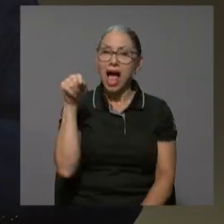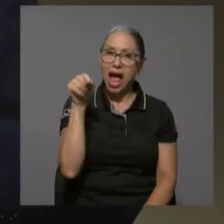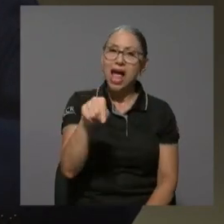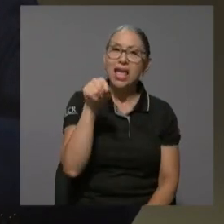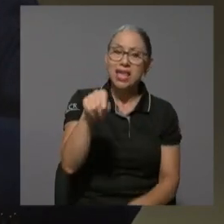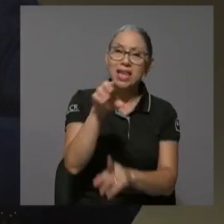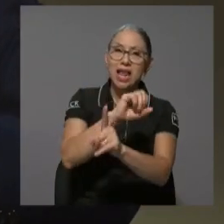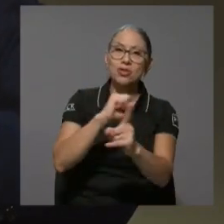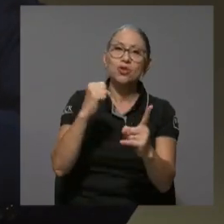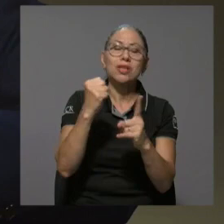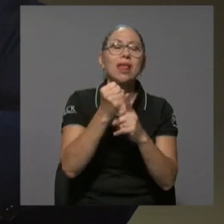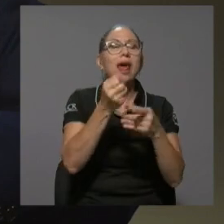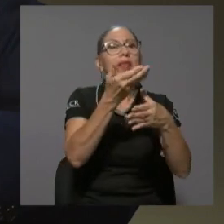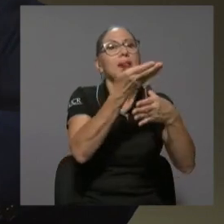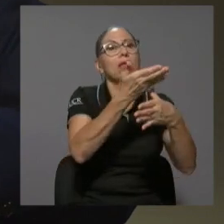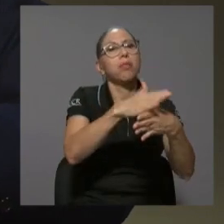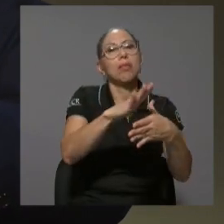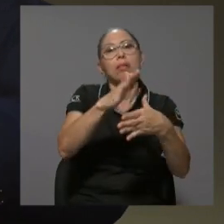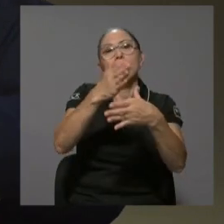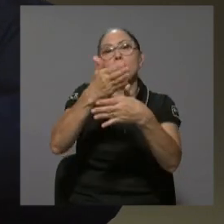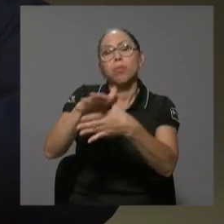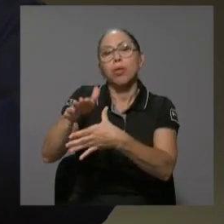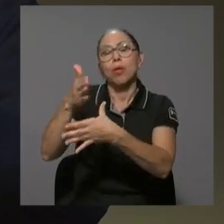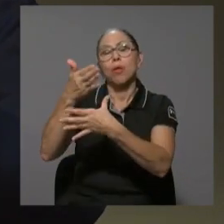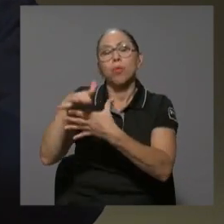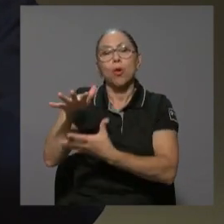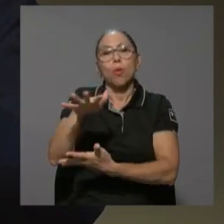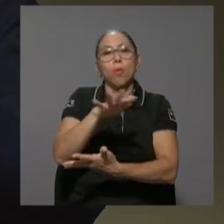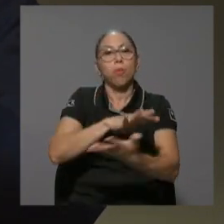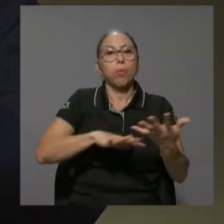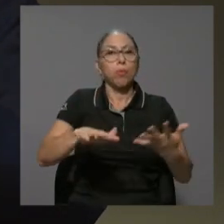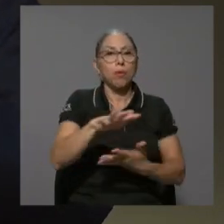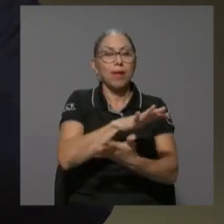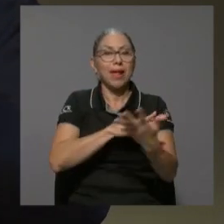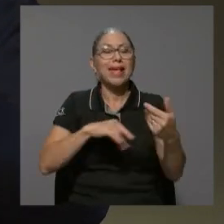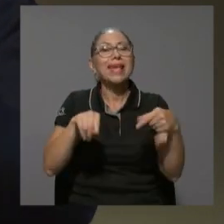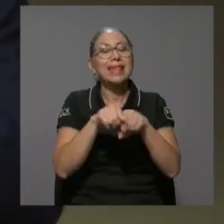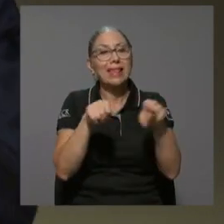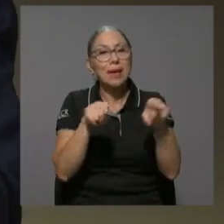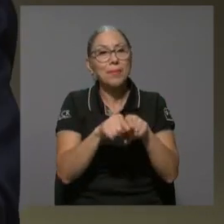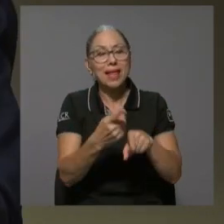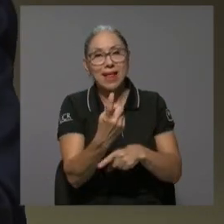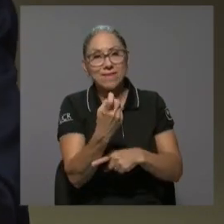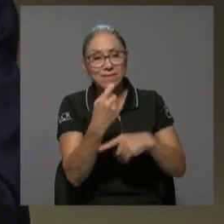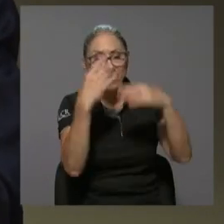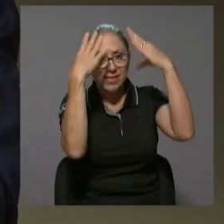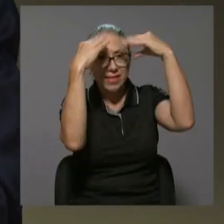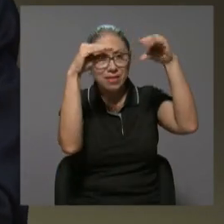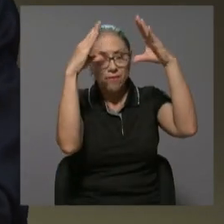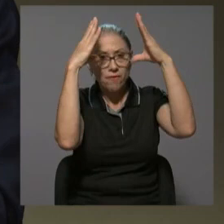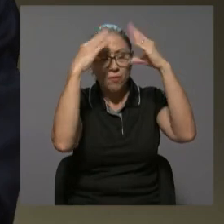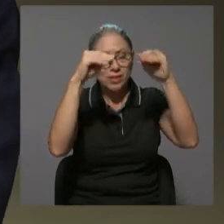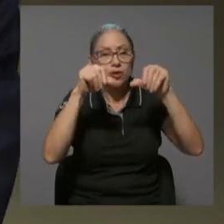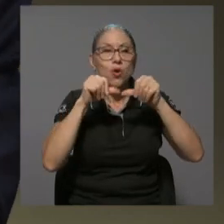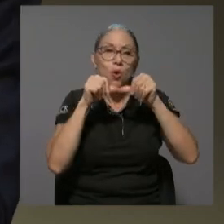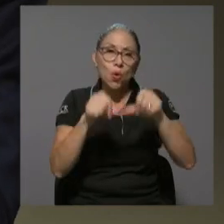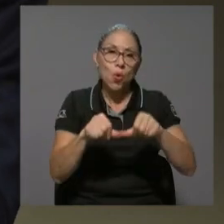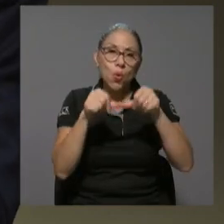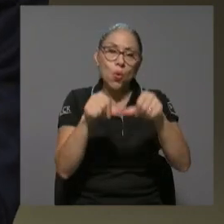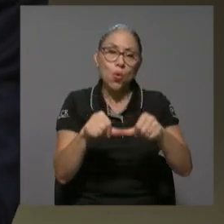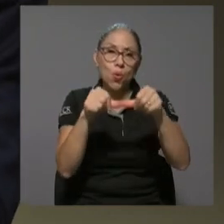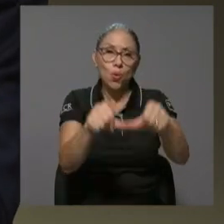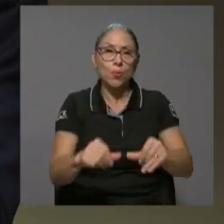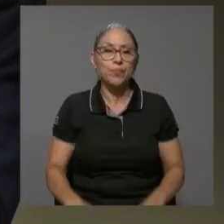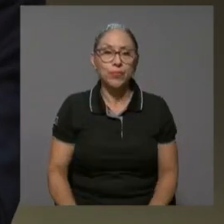a desmembrarse y también las posibilidades de que la desinformación se desarrolle aumentan. Cuando